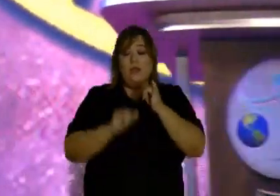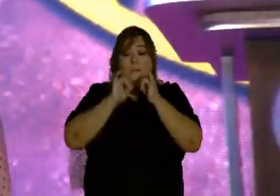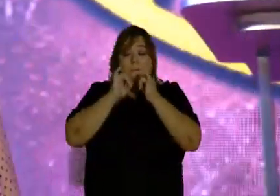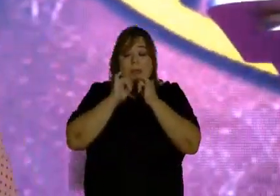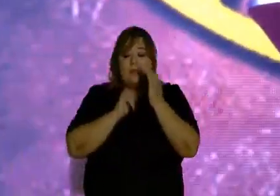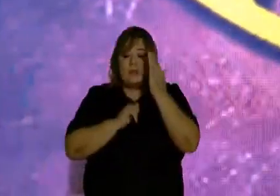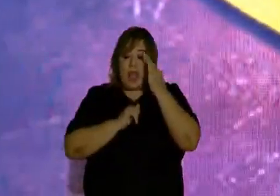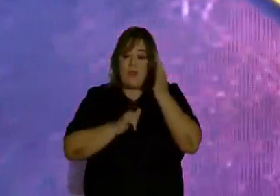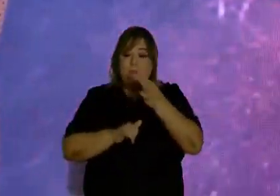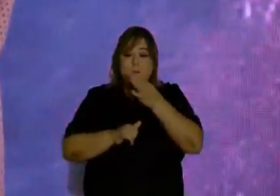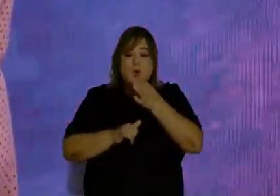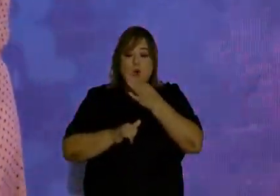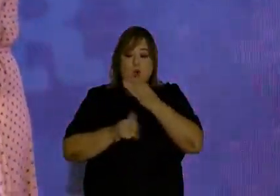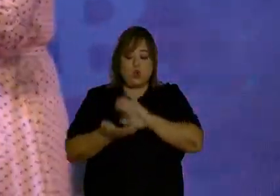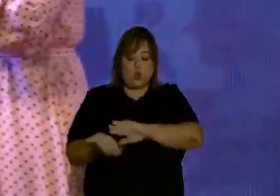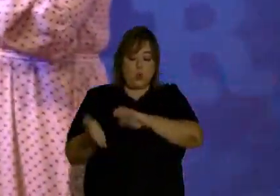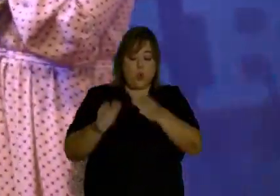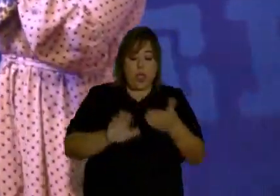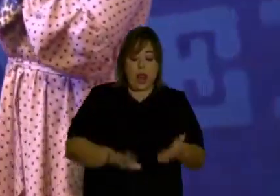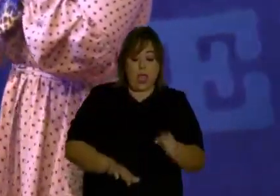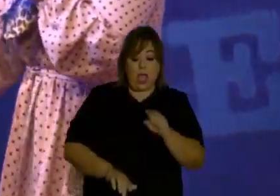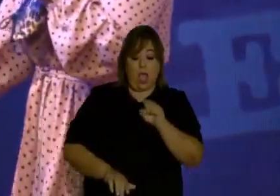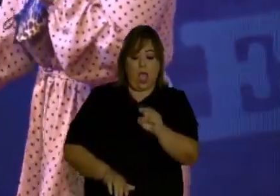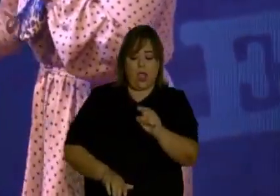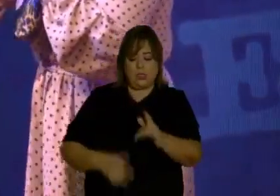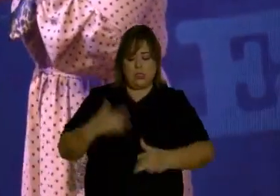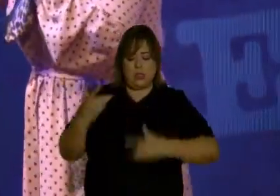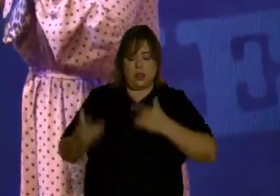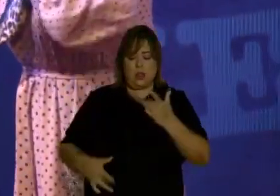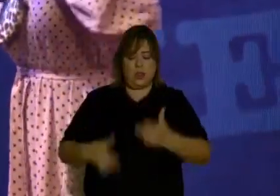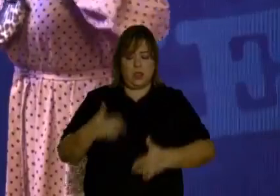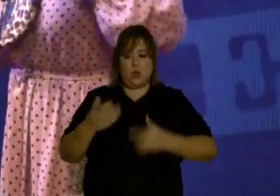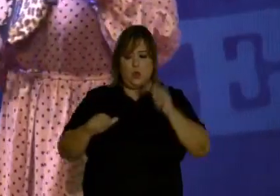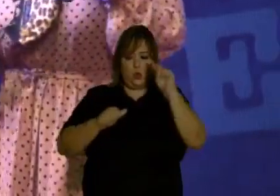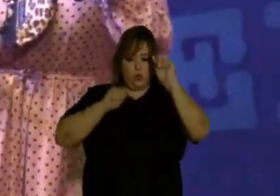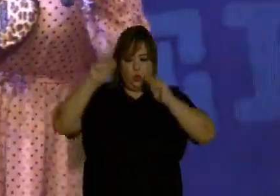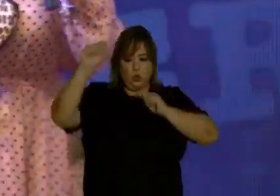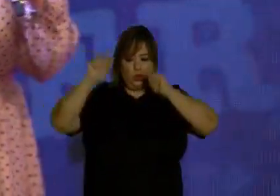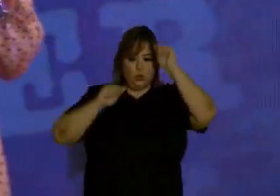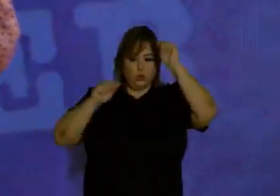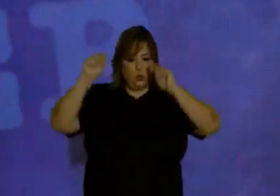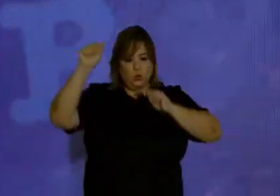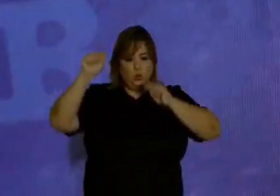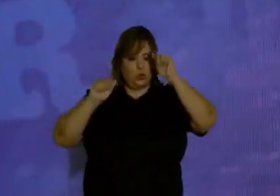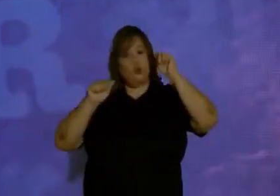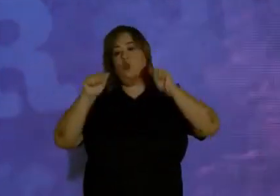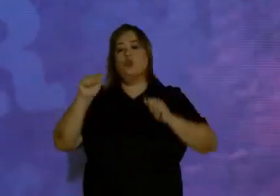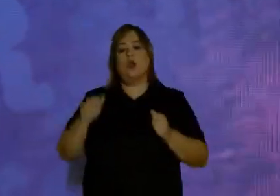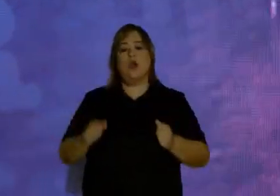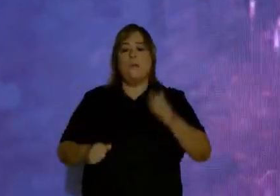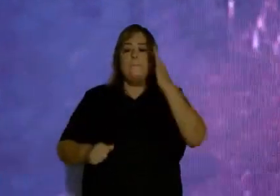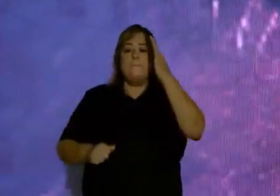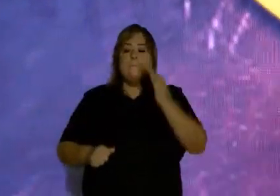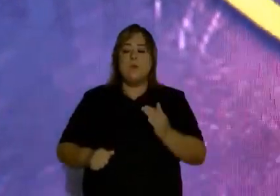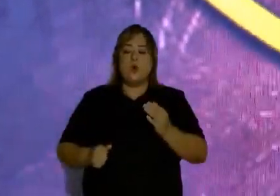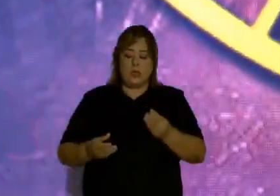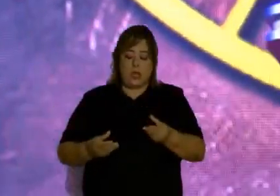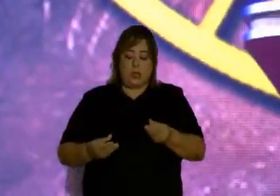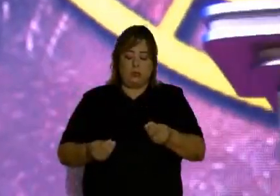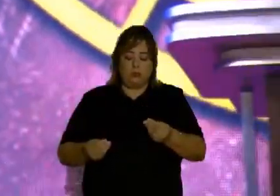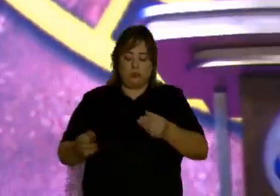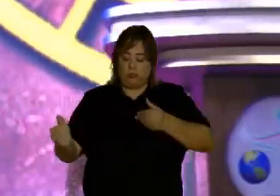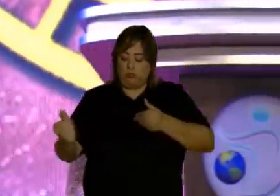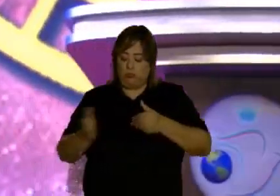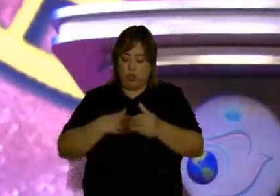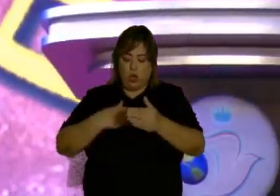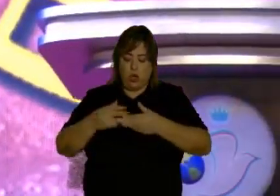crisis, nos asaltan dudas. El enemigo se aprovecha de que estamos en un momento vulnerable. Y este es un tiempo que no importa la